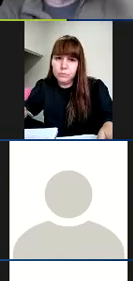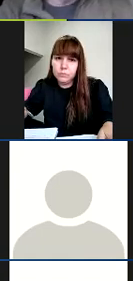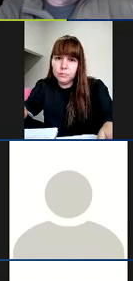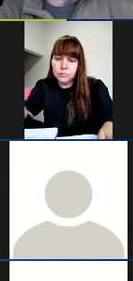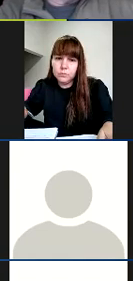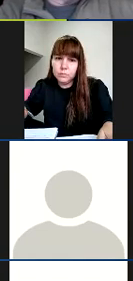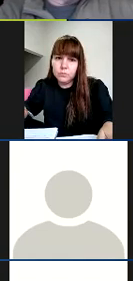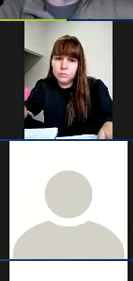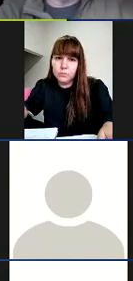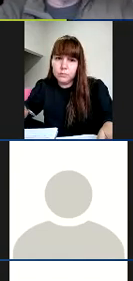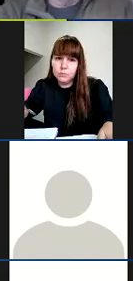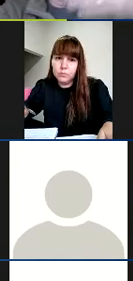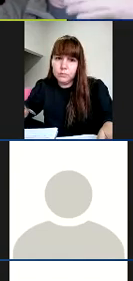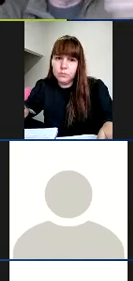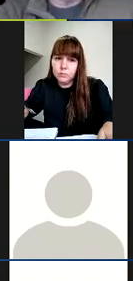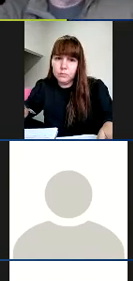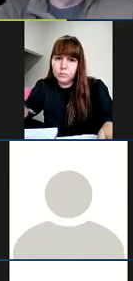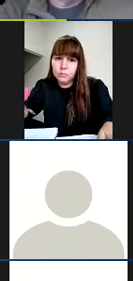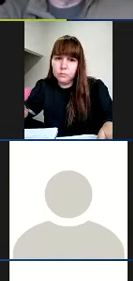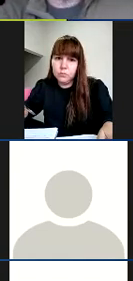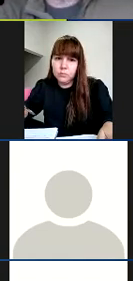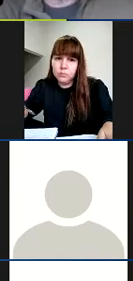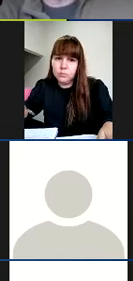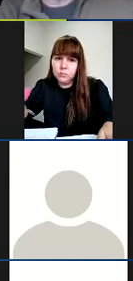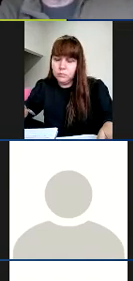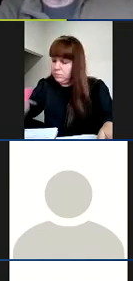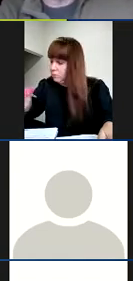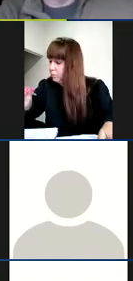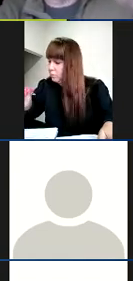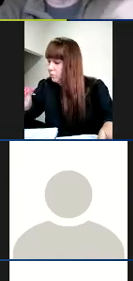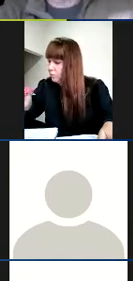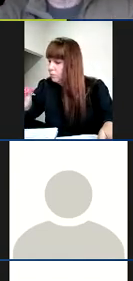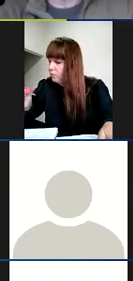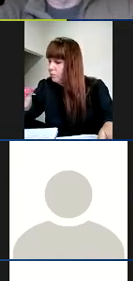esa patología que el tipo conociera efectivamente que el otro se mudó.